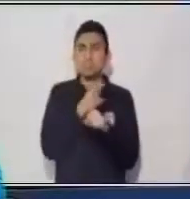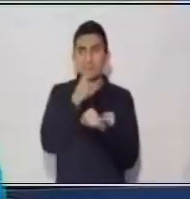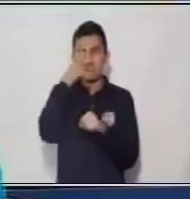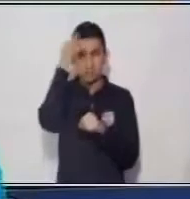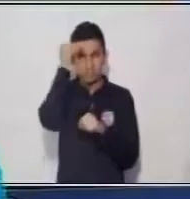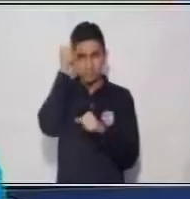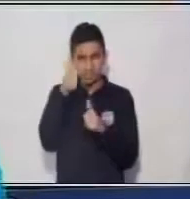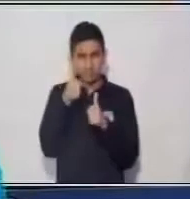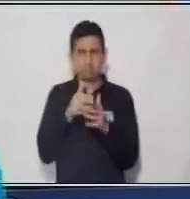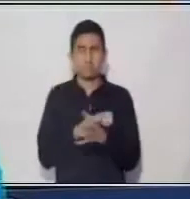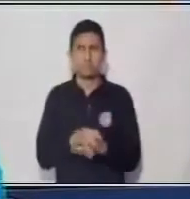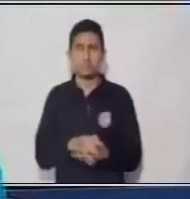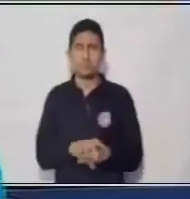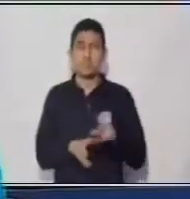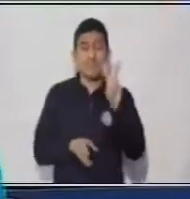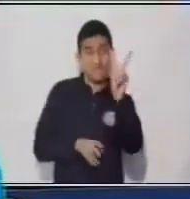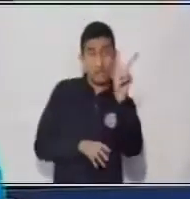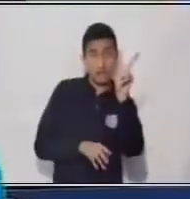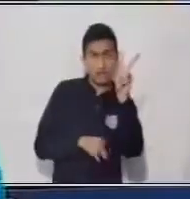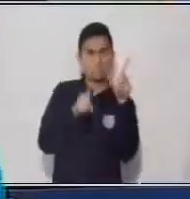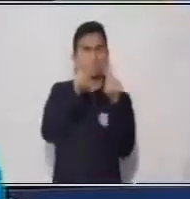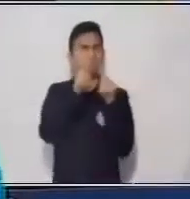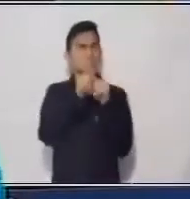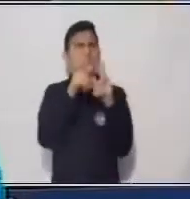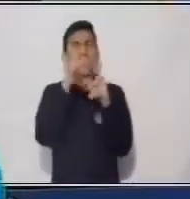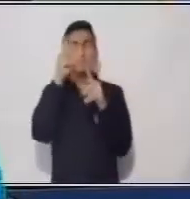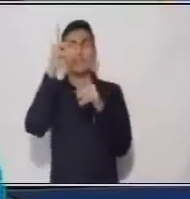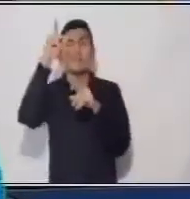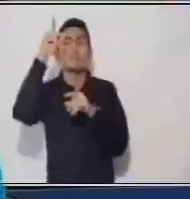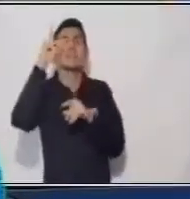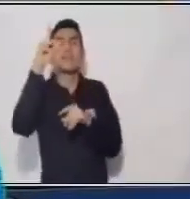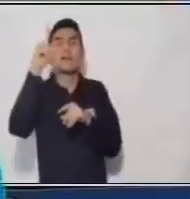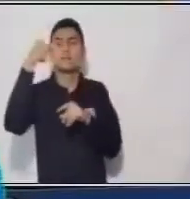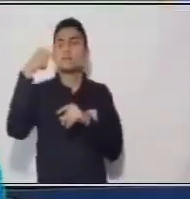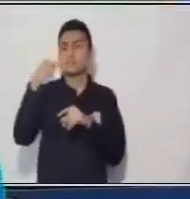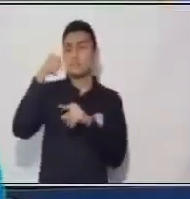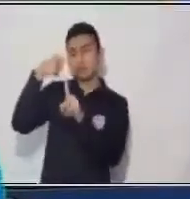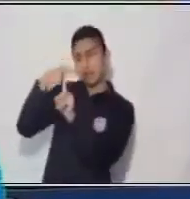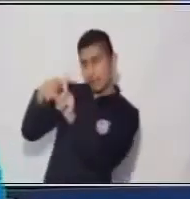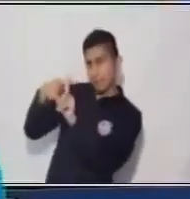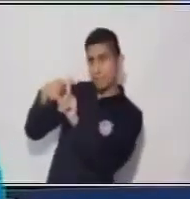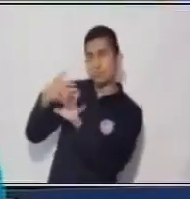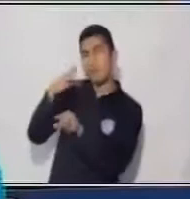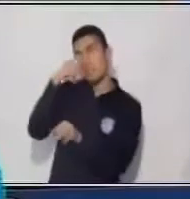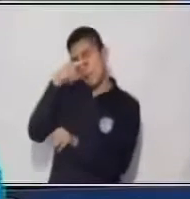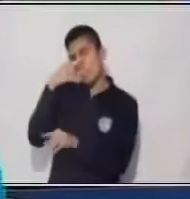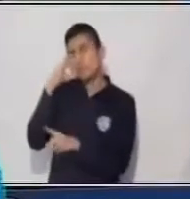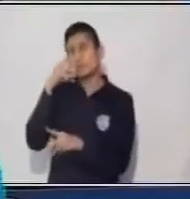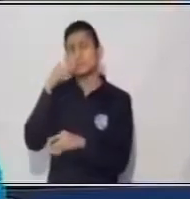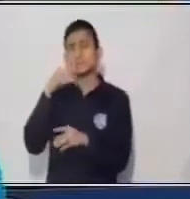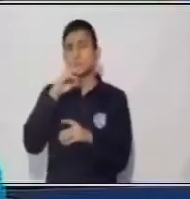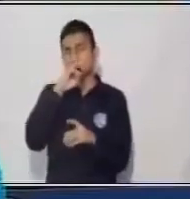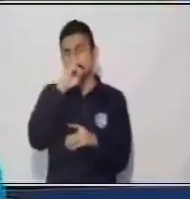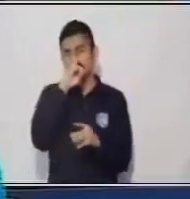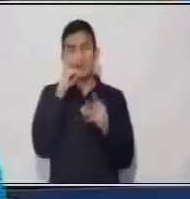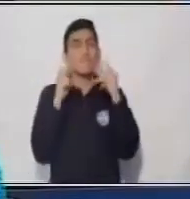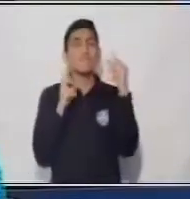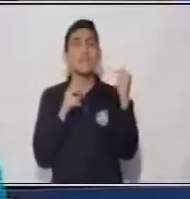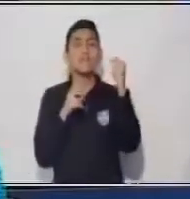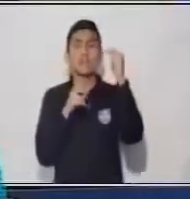que nosotros debemos de recordar siempre, donde dice que la velocidad es igual a la distancia partido el